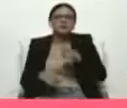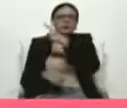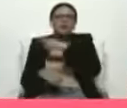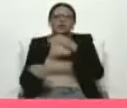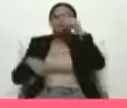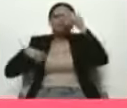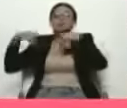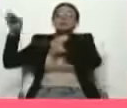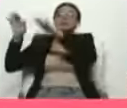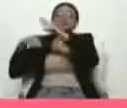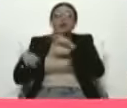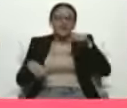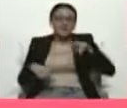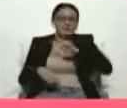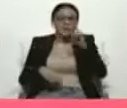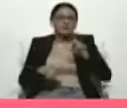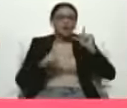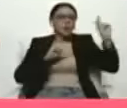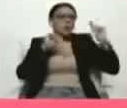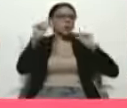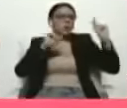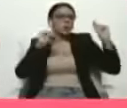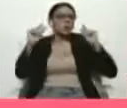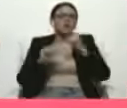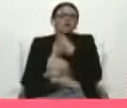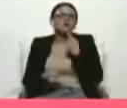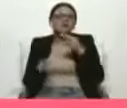millones de personas? ¿Ustedes han escuchado eso?